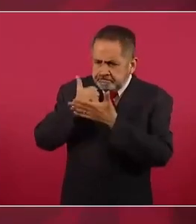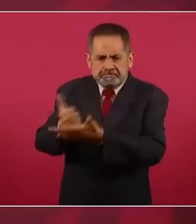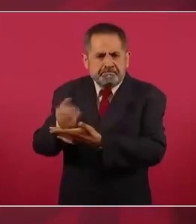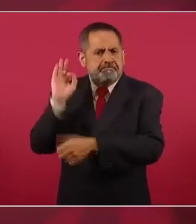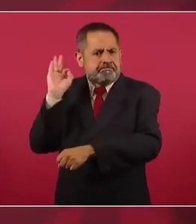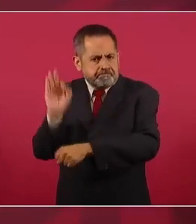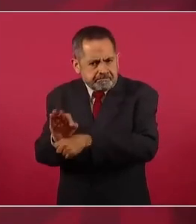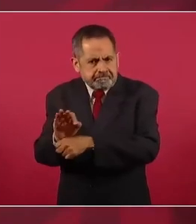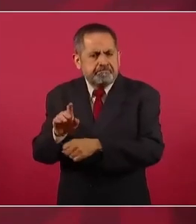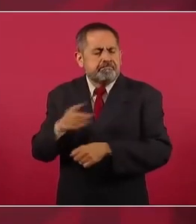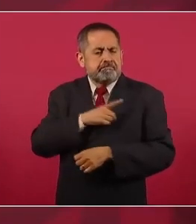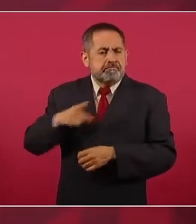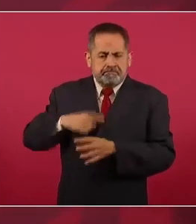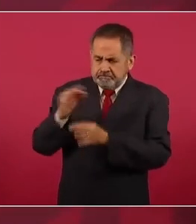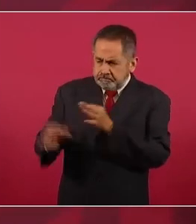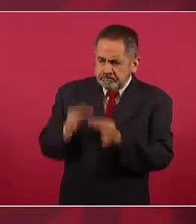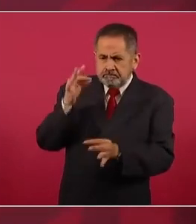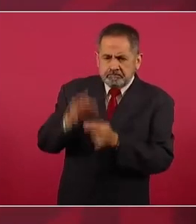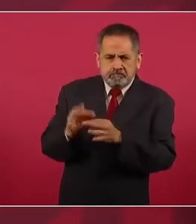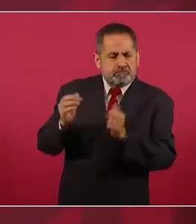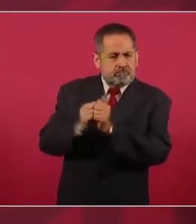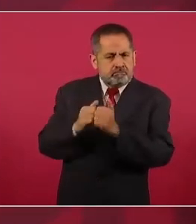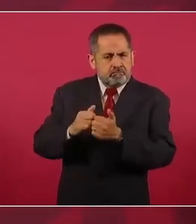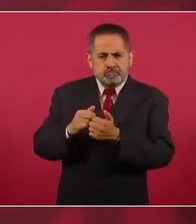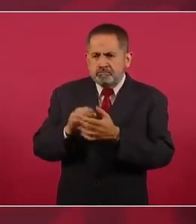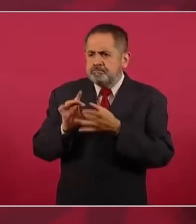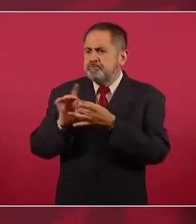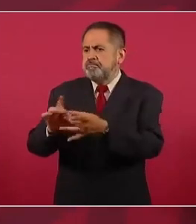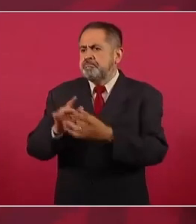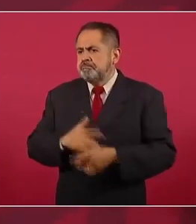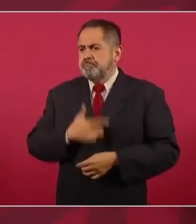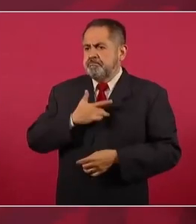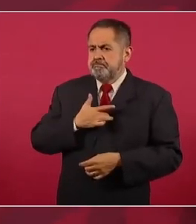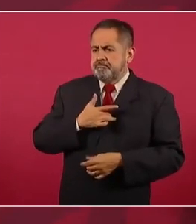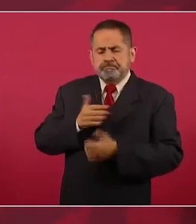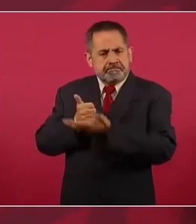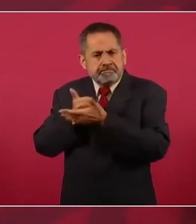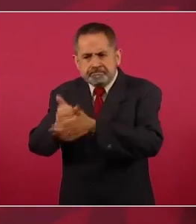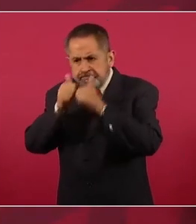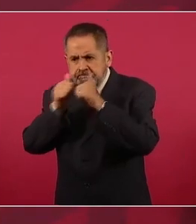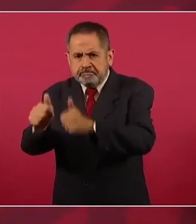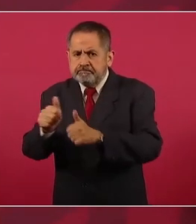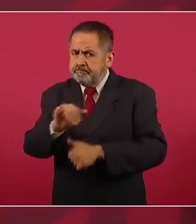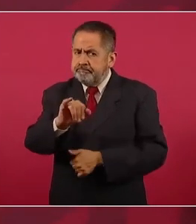tiene que cumplir con su responsabilidad social.